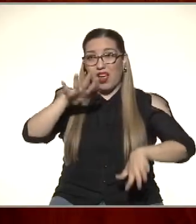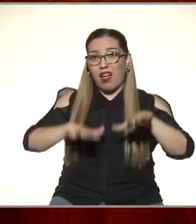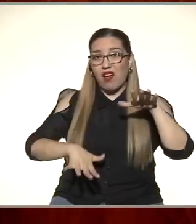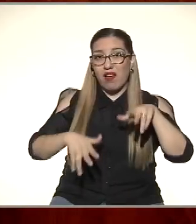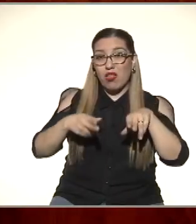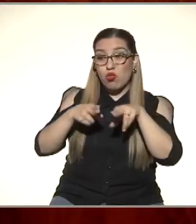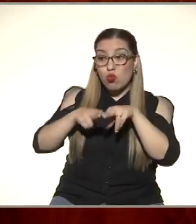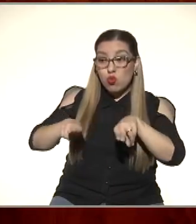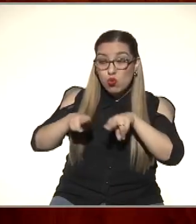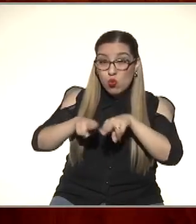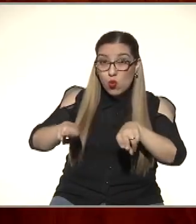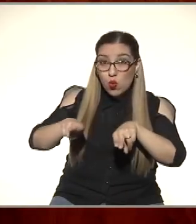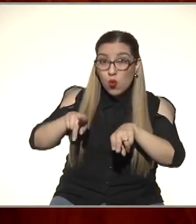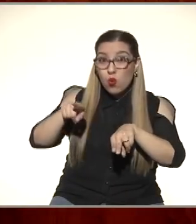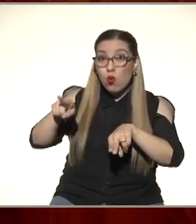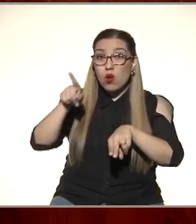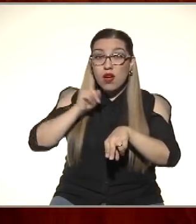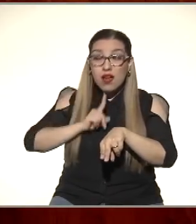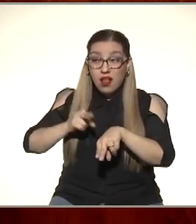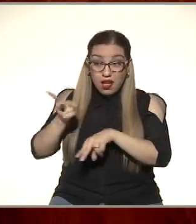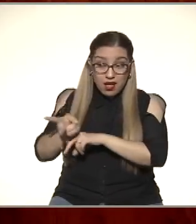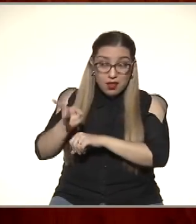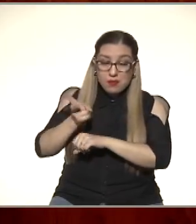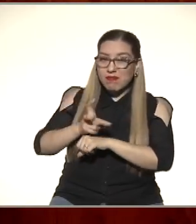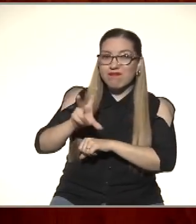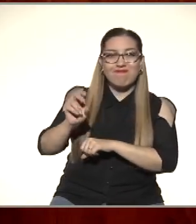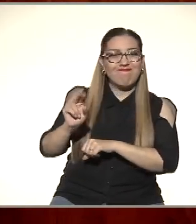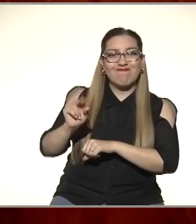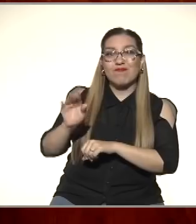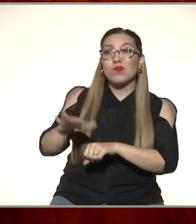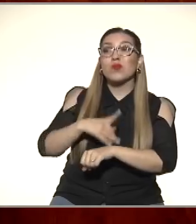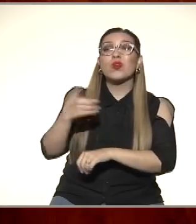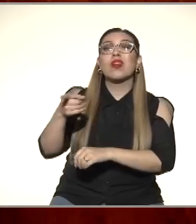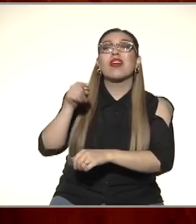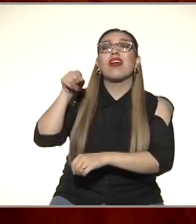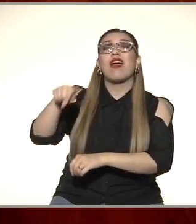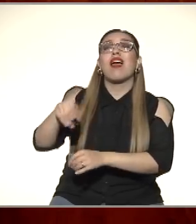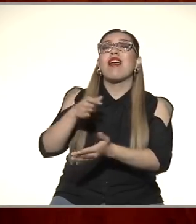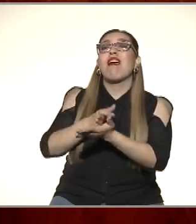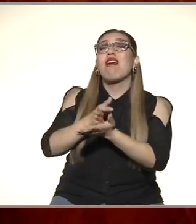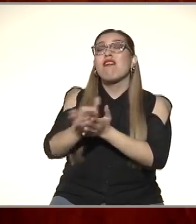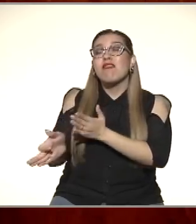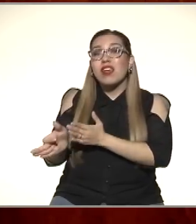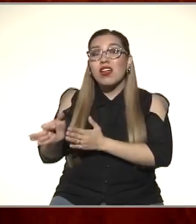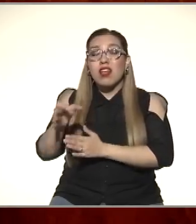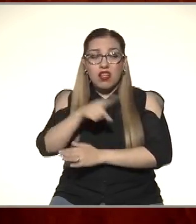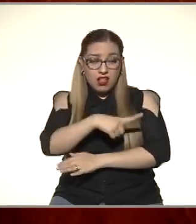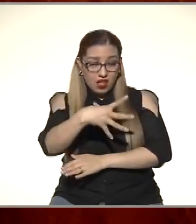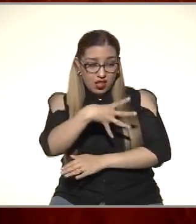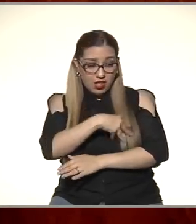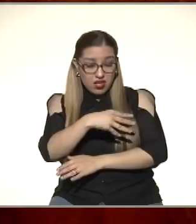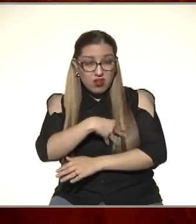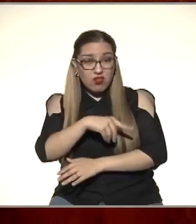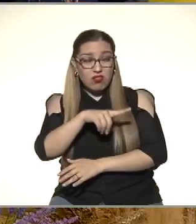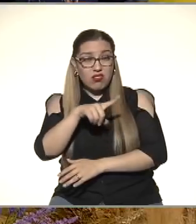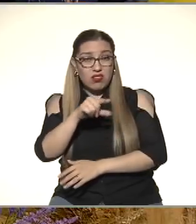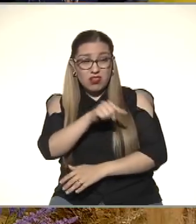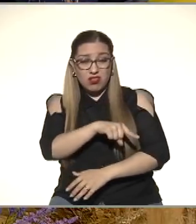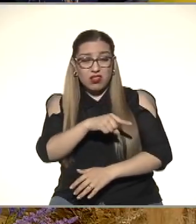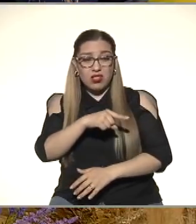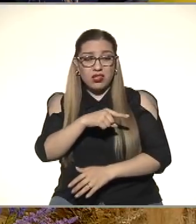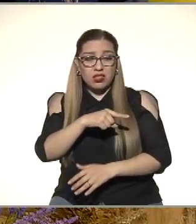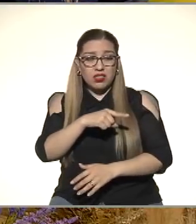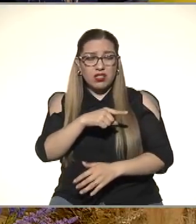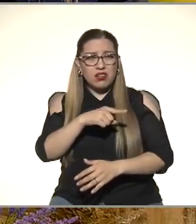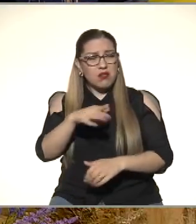los domingos, ¿no? Porque pues fue infiel y entonces se rompen algunas cosas. No entienden al hijo que decide cuando decide continuar,